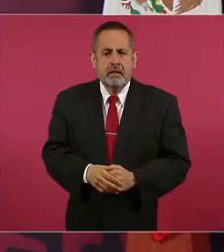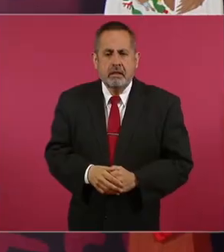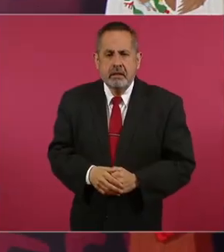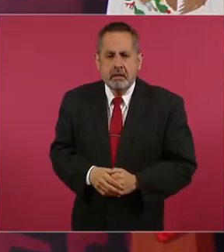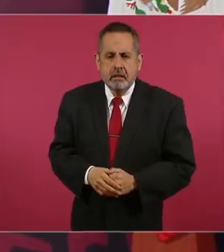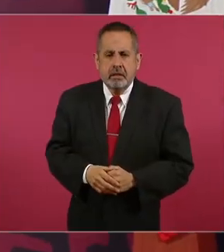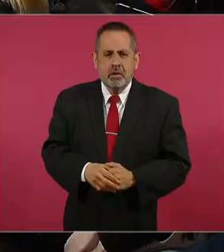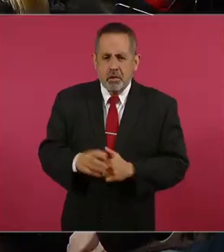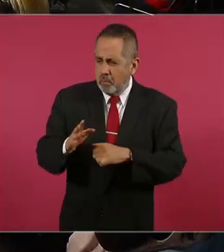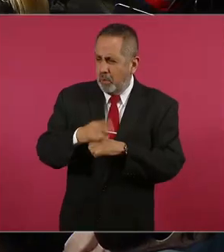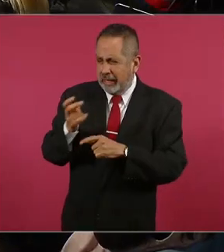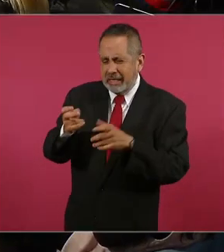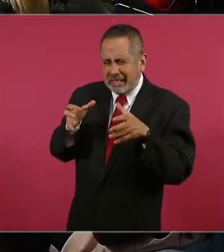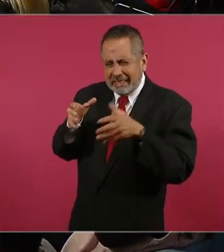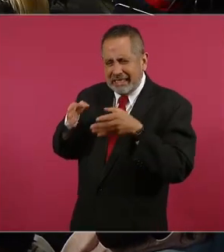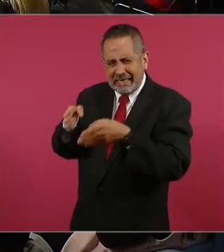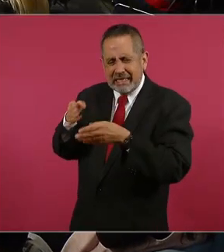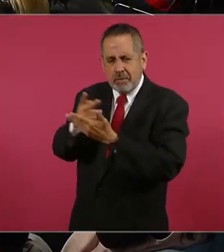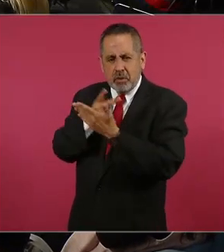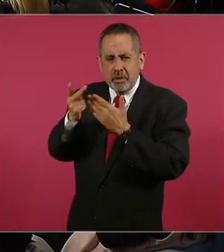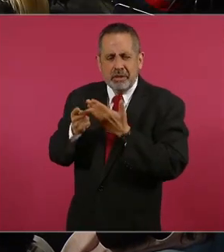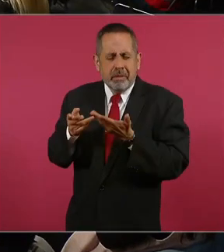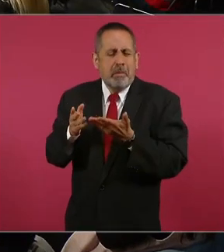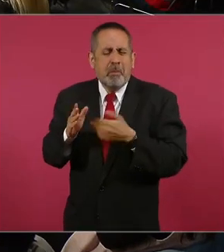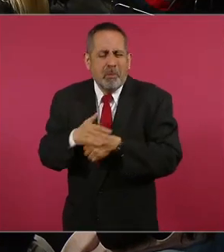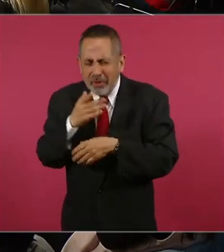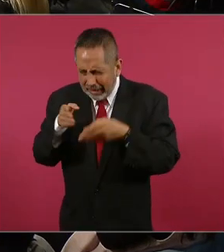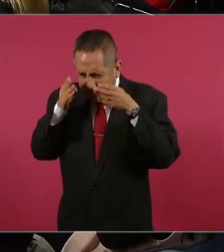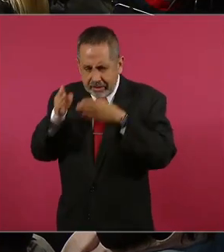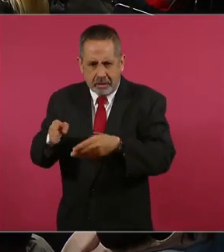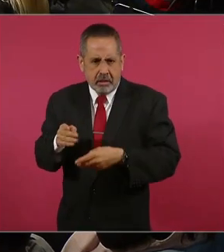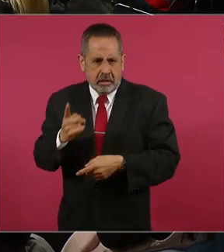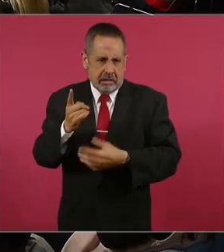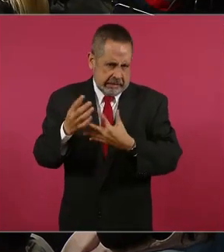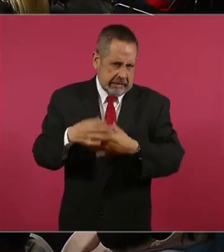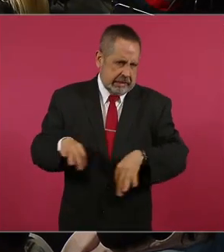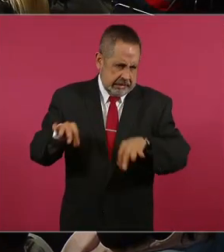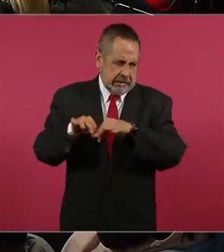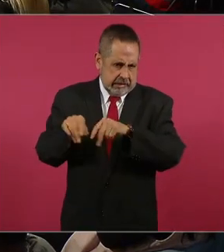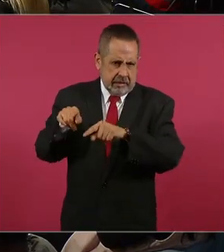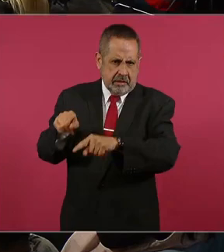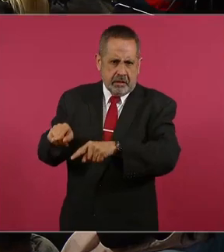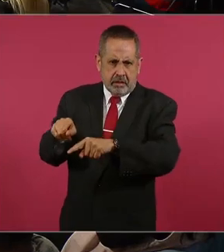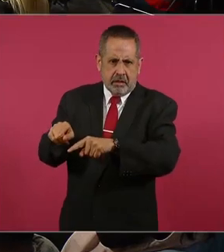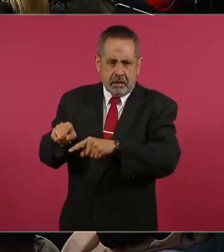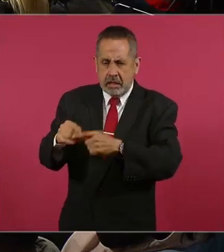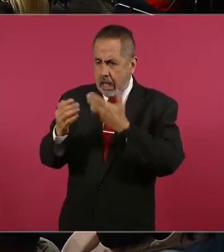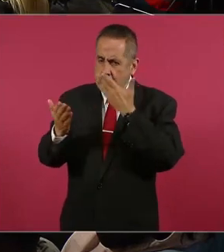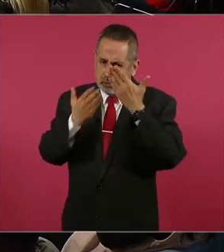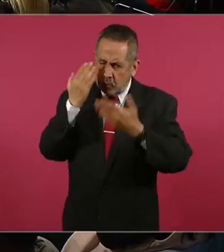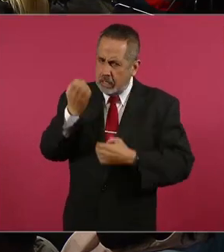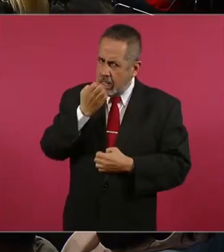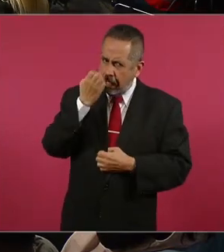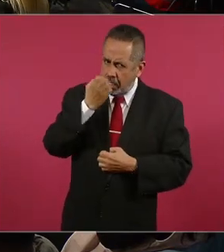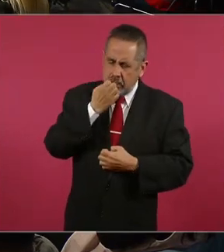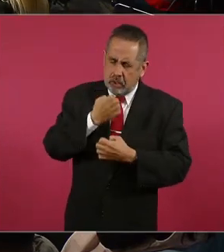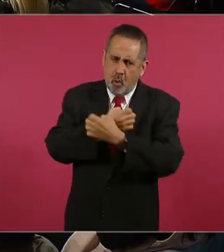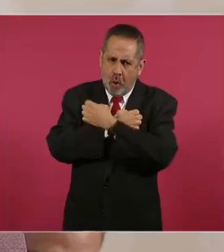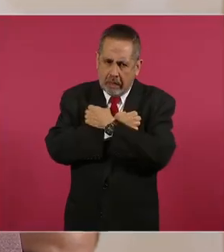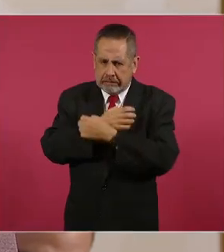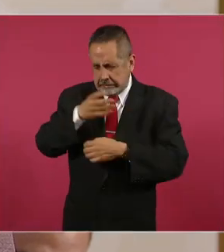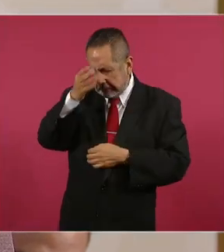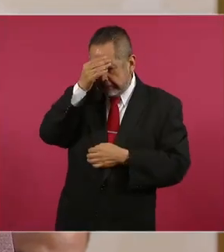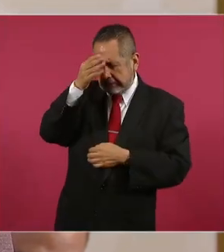¿por qué hacemos esto? Independientemente de la importancia que tiene la educación para